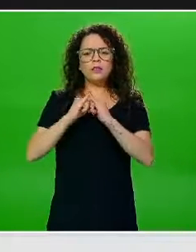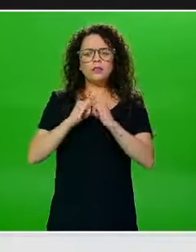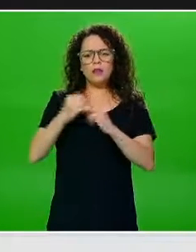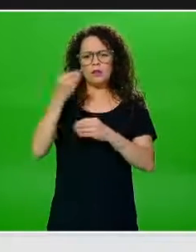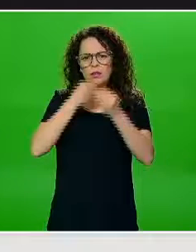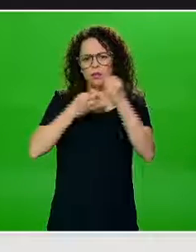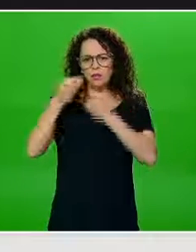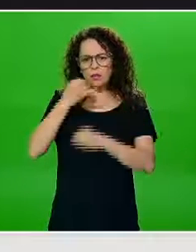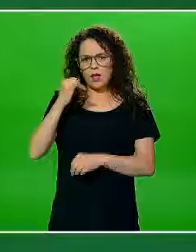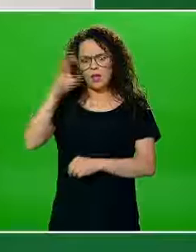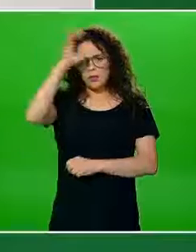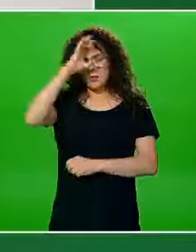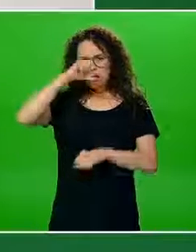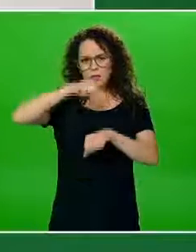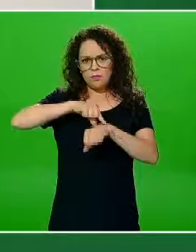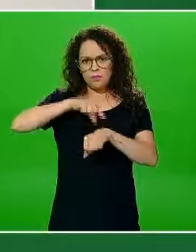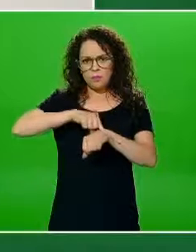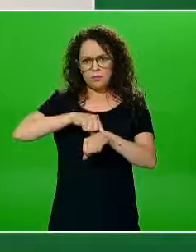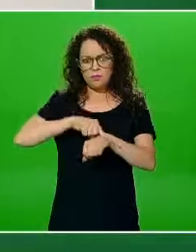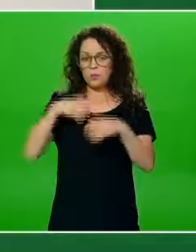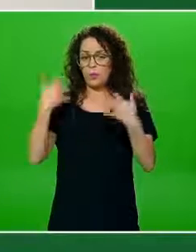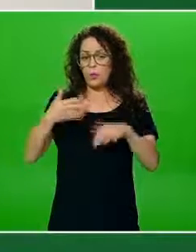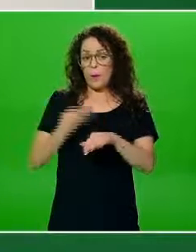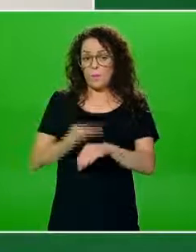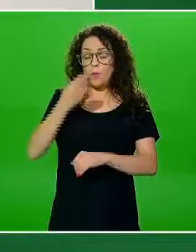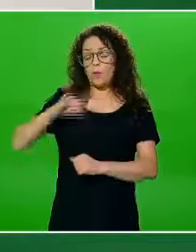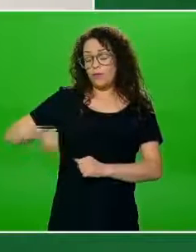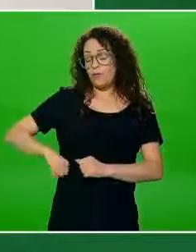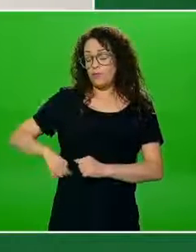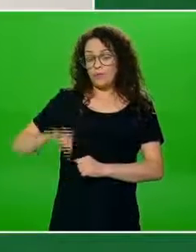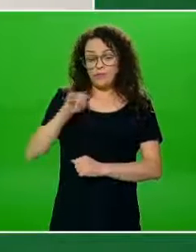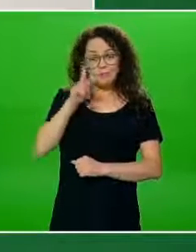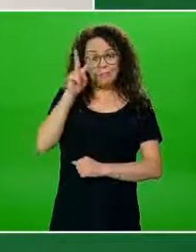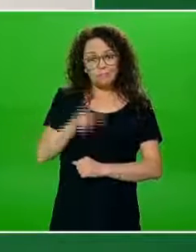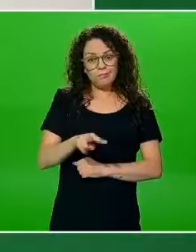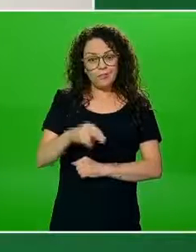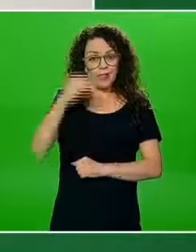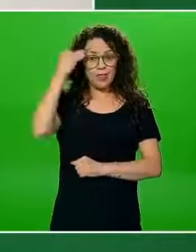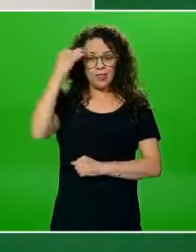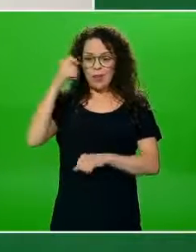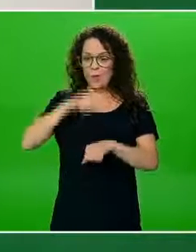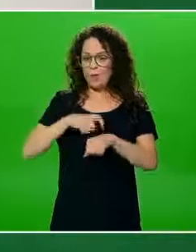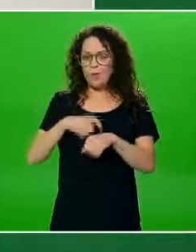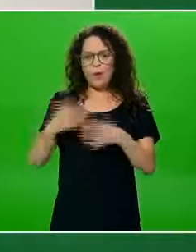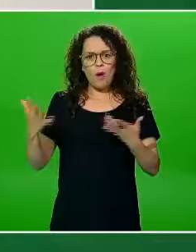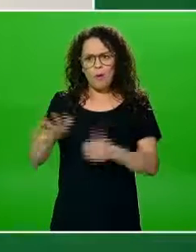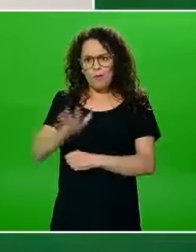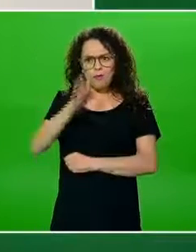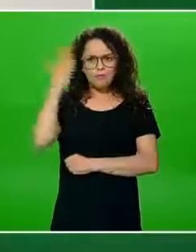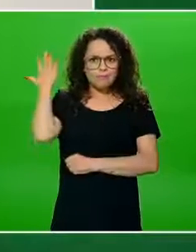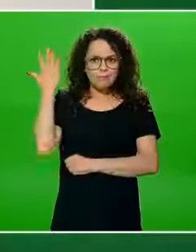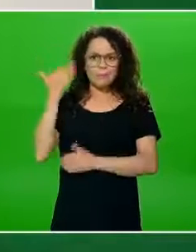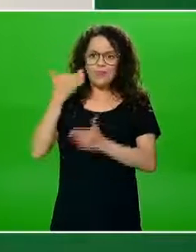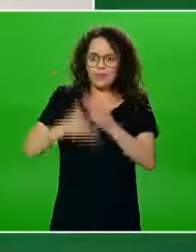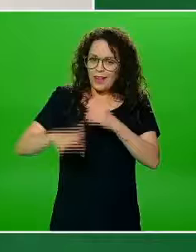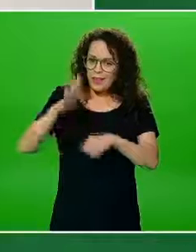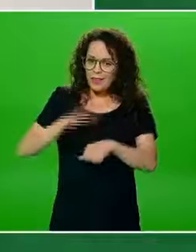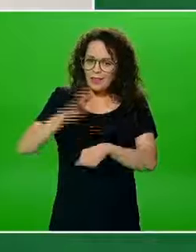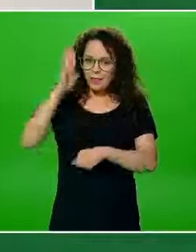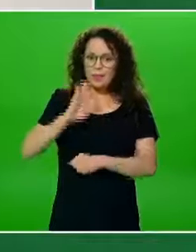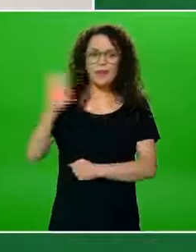y Ciencias Médicas Salvador Subirán fue muy interesante. El tiempo se nos hizo muy corto. De hecho, la idea sería poder